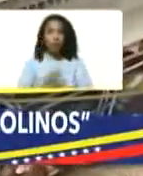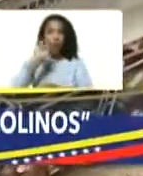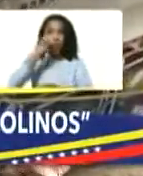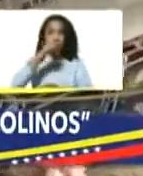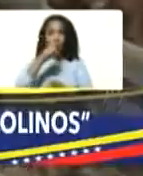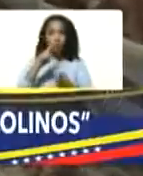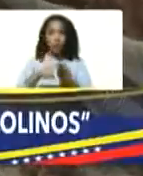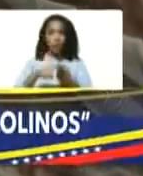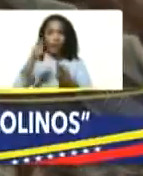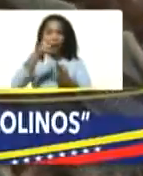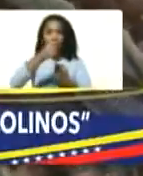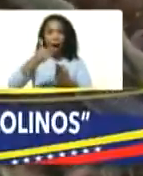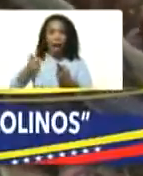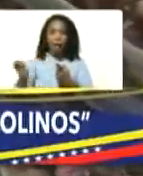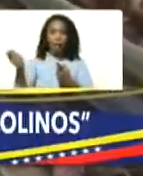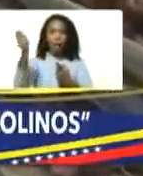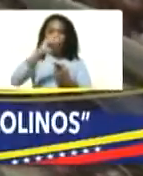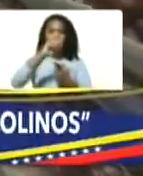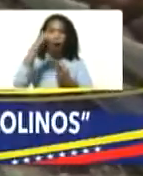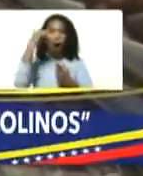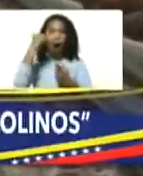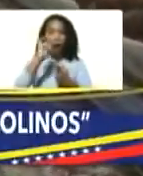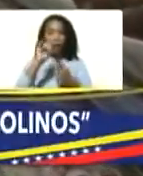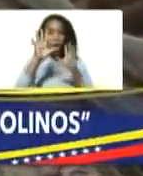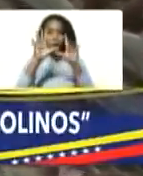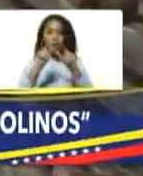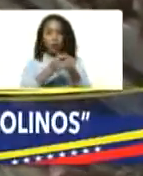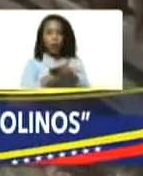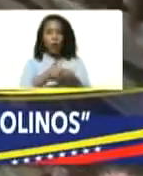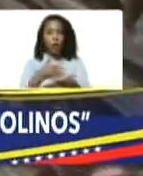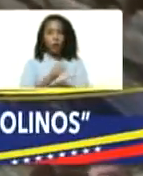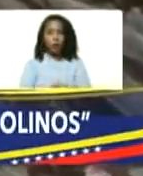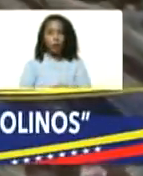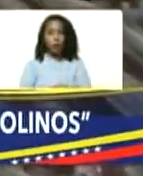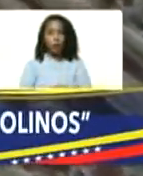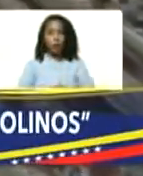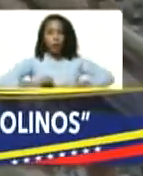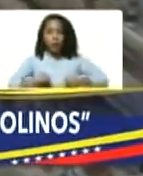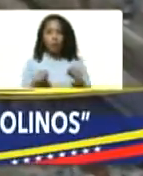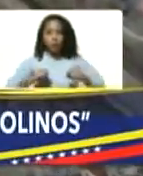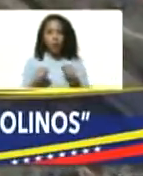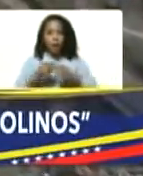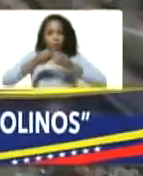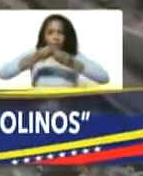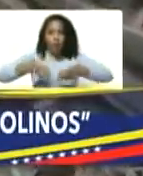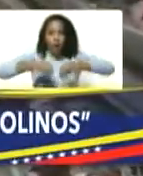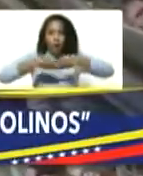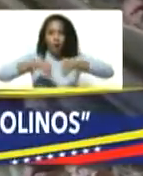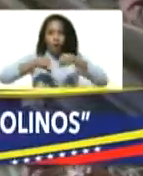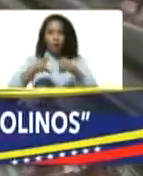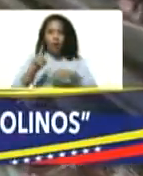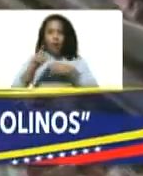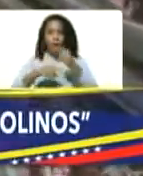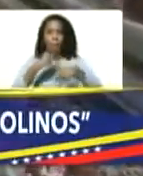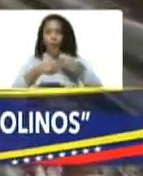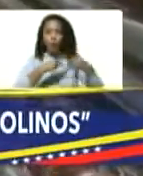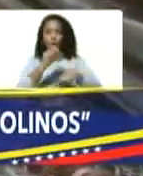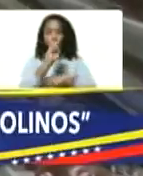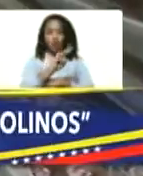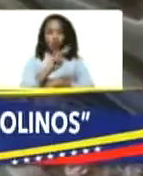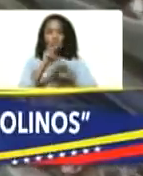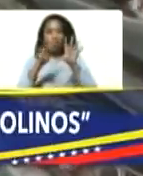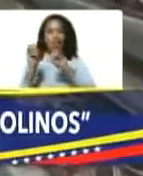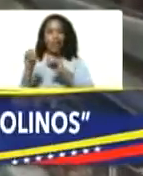cada mes contamos con 11 millones de gallinas ponedoras y una producción de 270